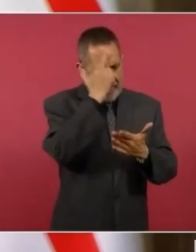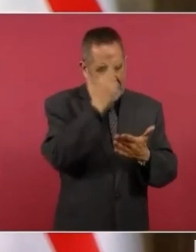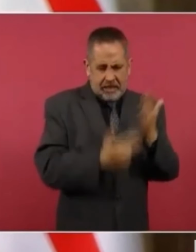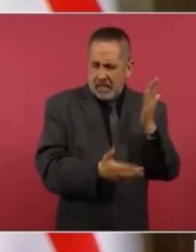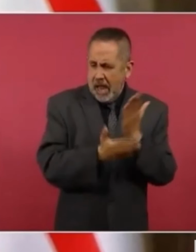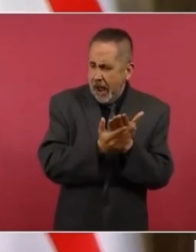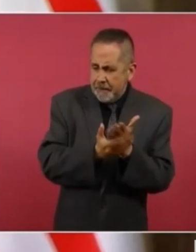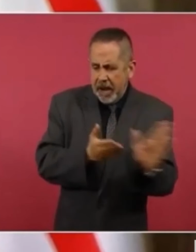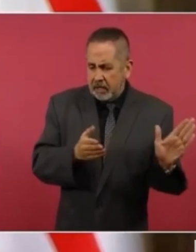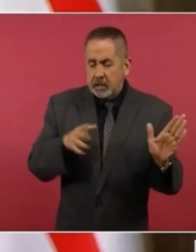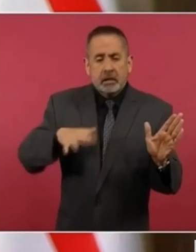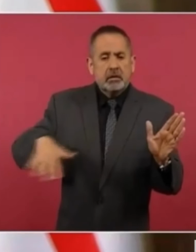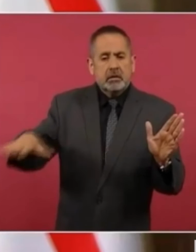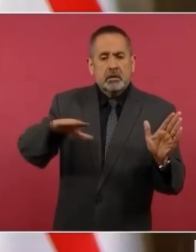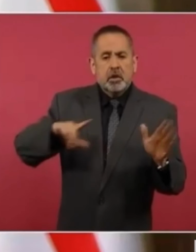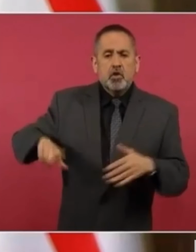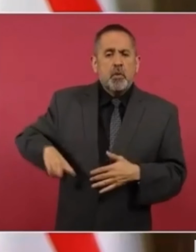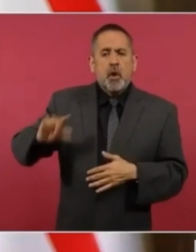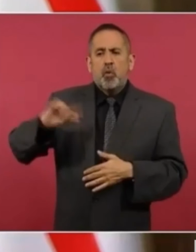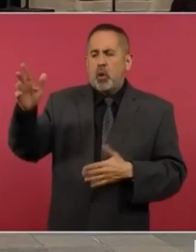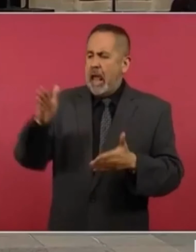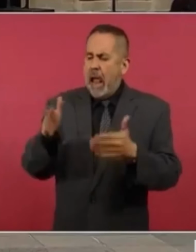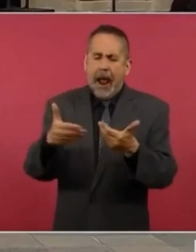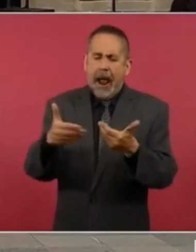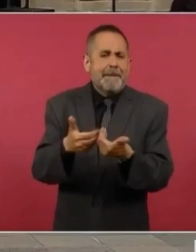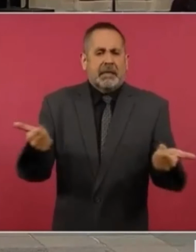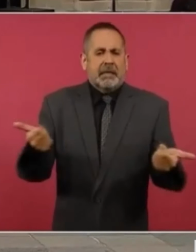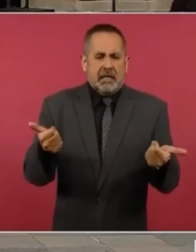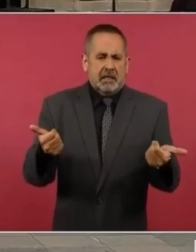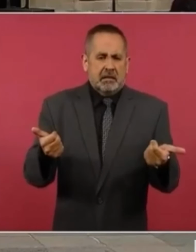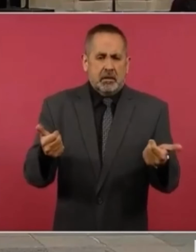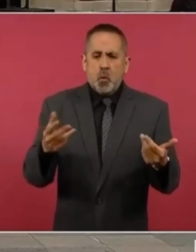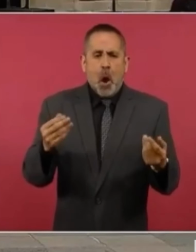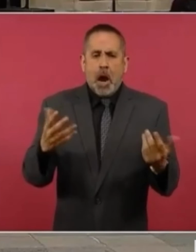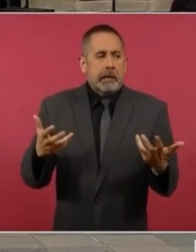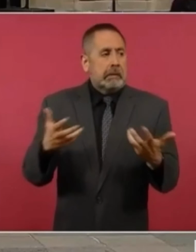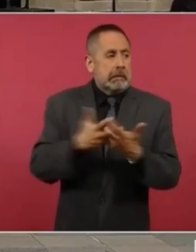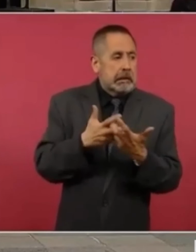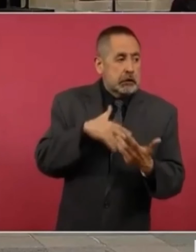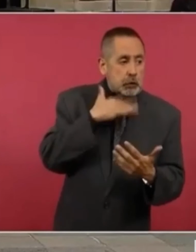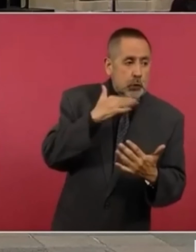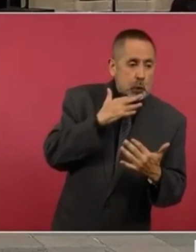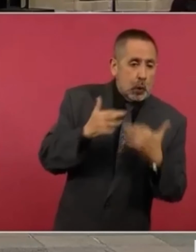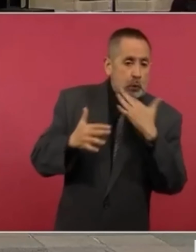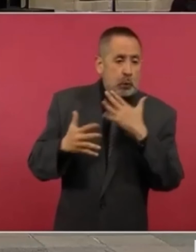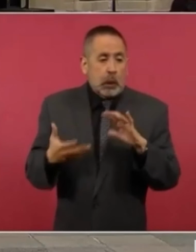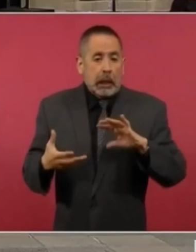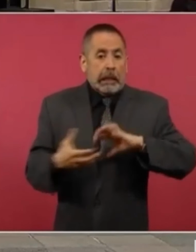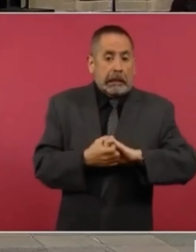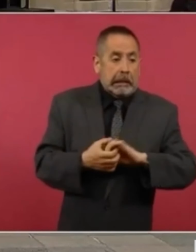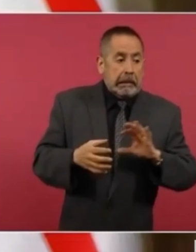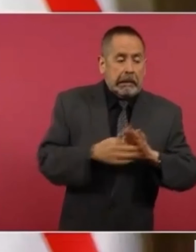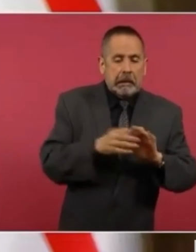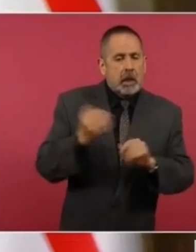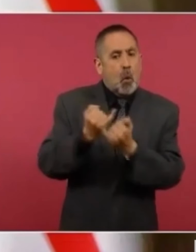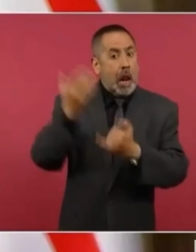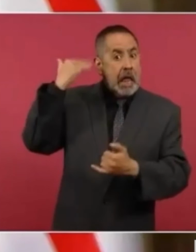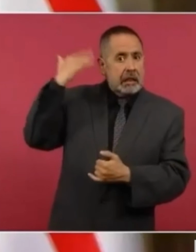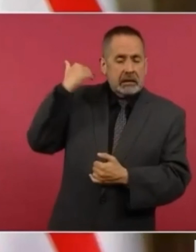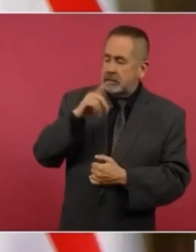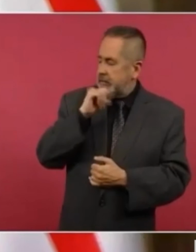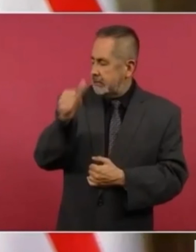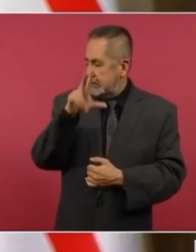cosa la autoridad. No hay asociación delictuosa como era antes,